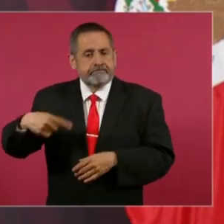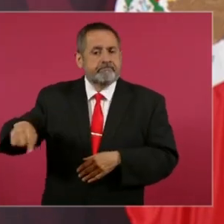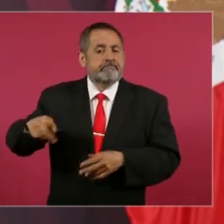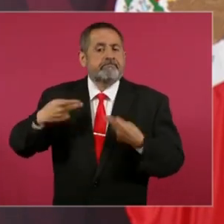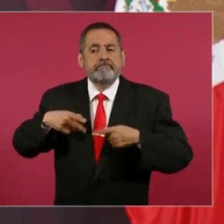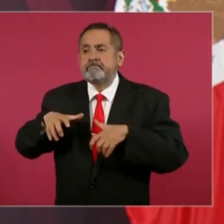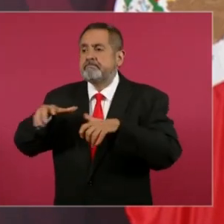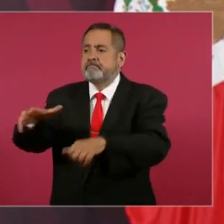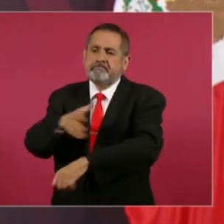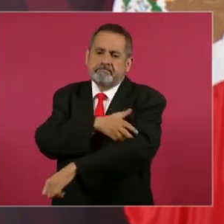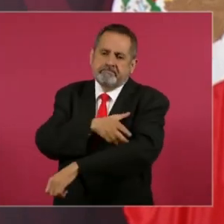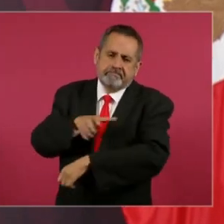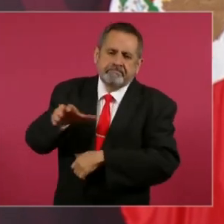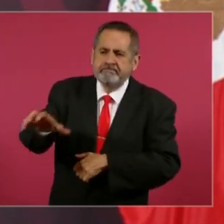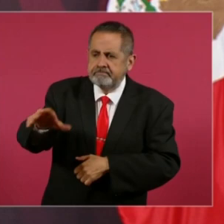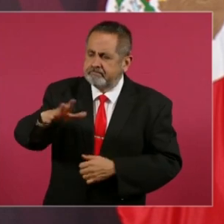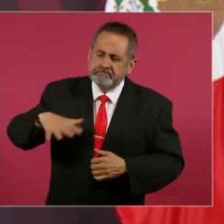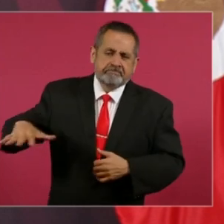empoderado.